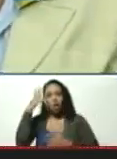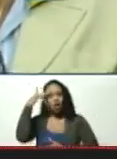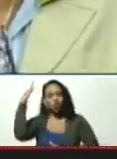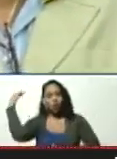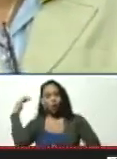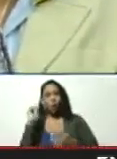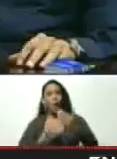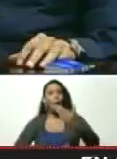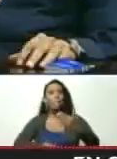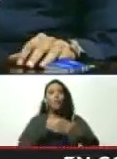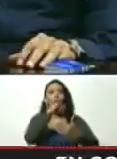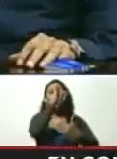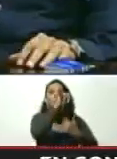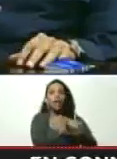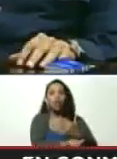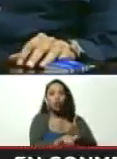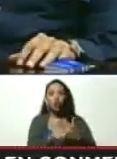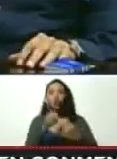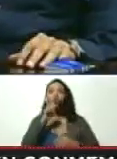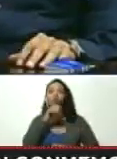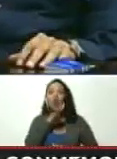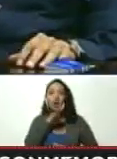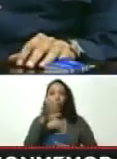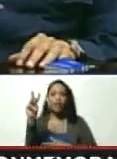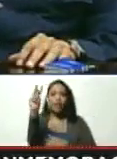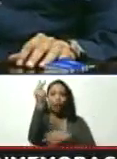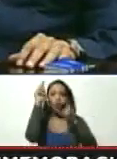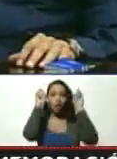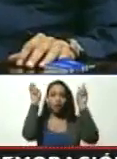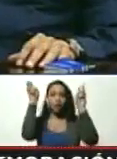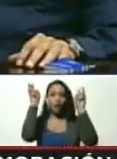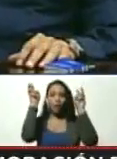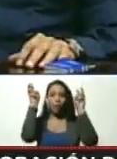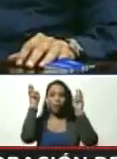histórico. Ni un segundo de duda tuvo.